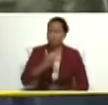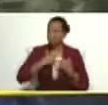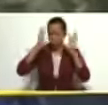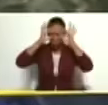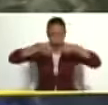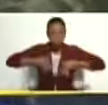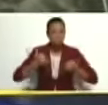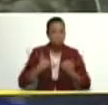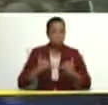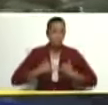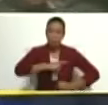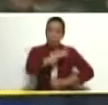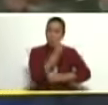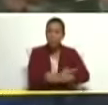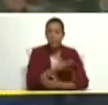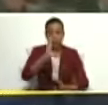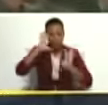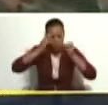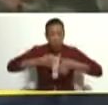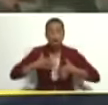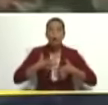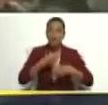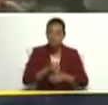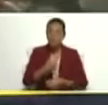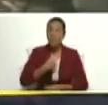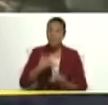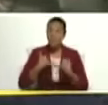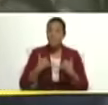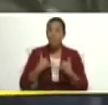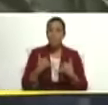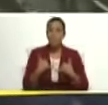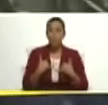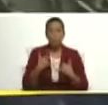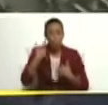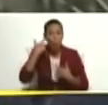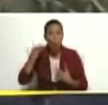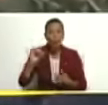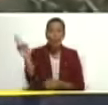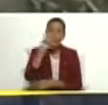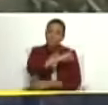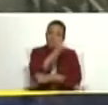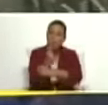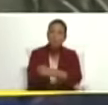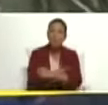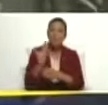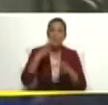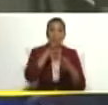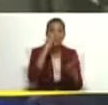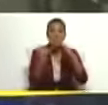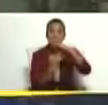mismos, creyendo en los poderes magníficos que tiene Venezuela.